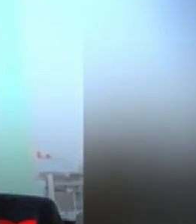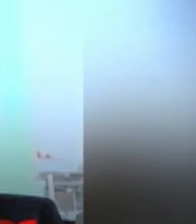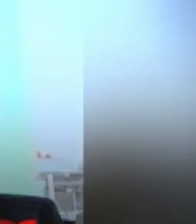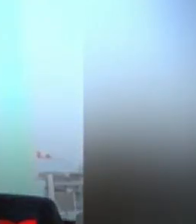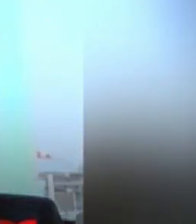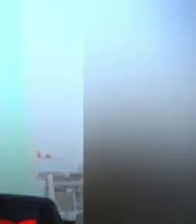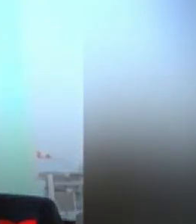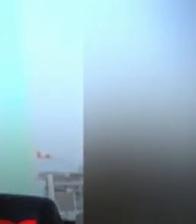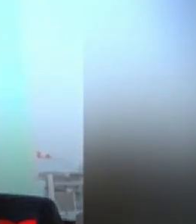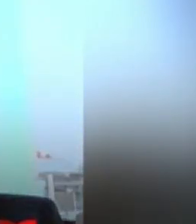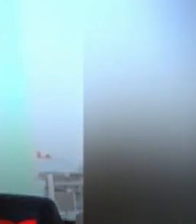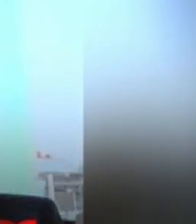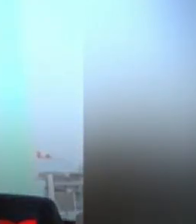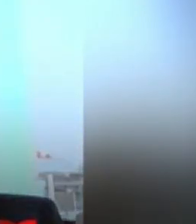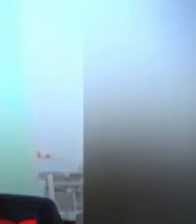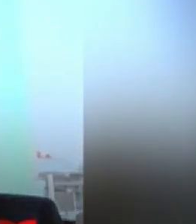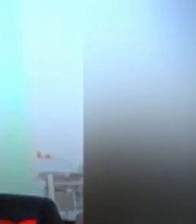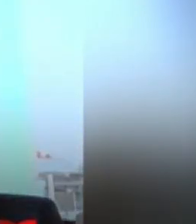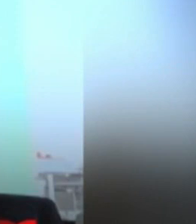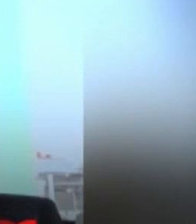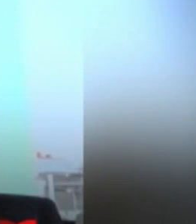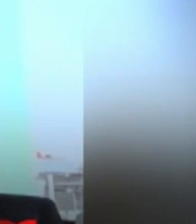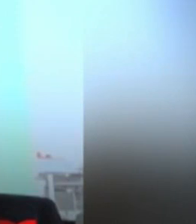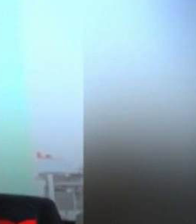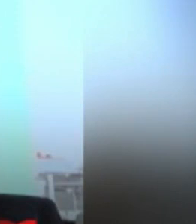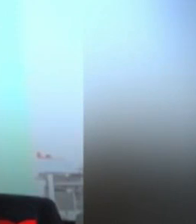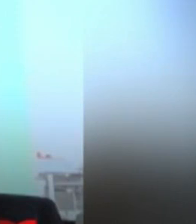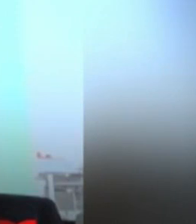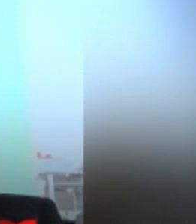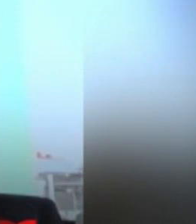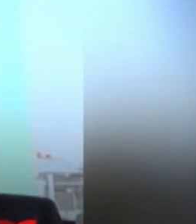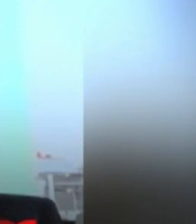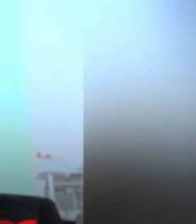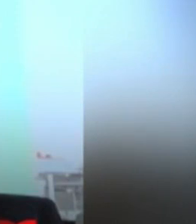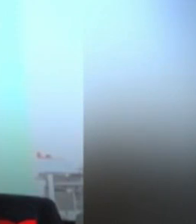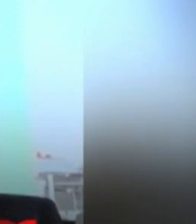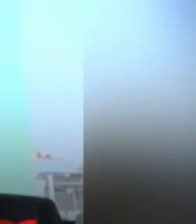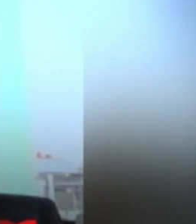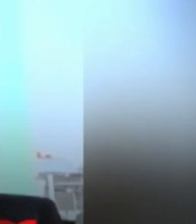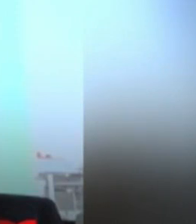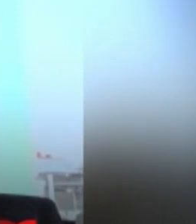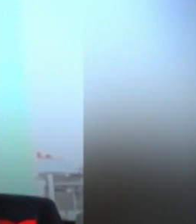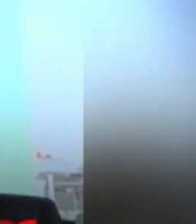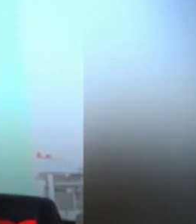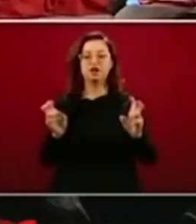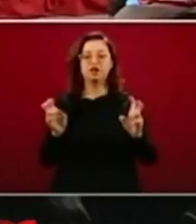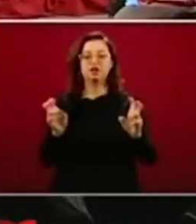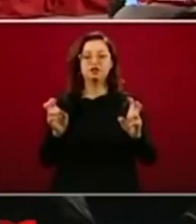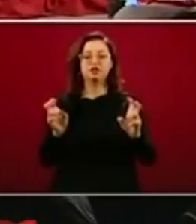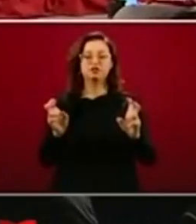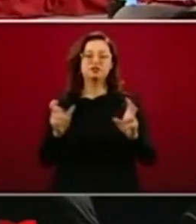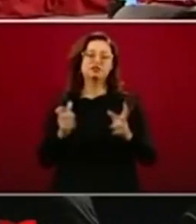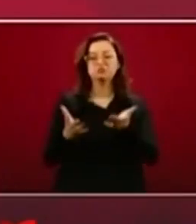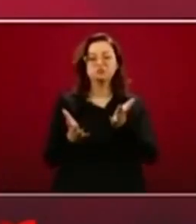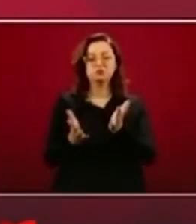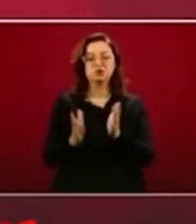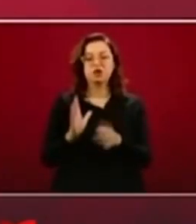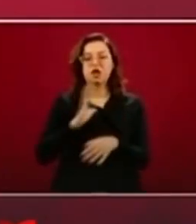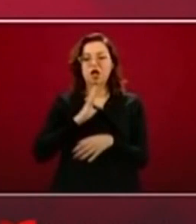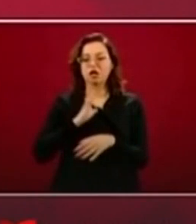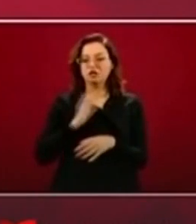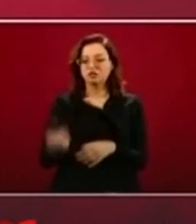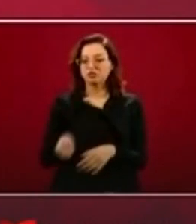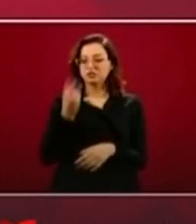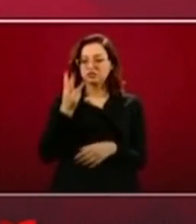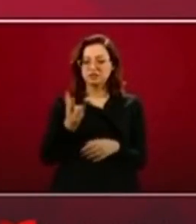clara de todos estos efectos de lo que está padeciendo justamente el mundo por esta pandemia sanitaria. El avance. Mañana